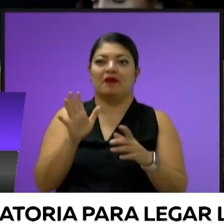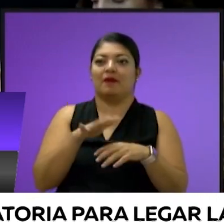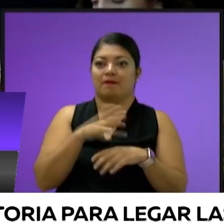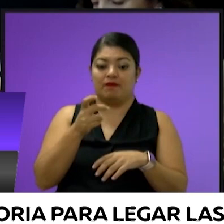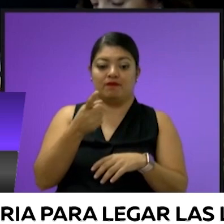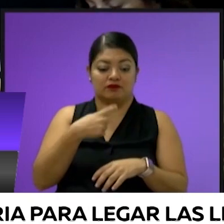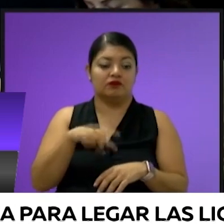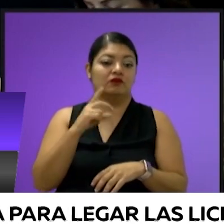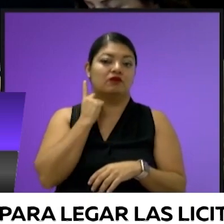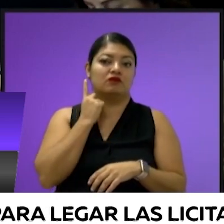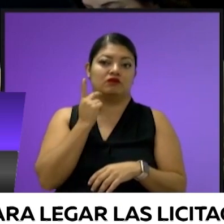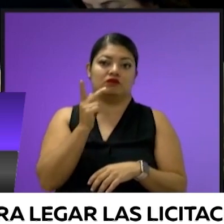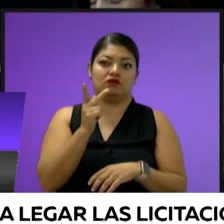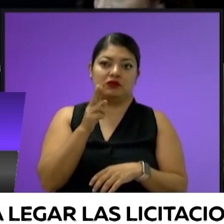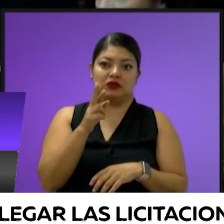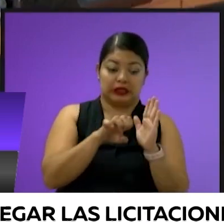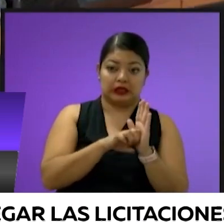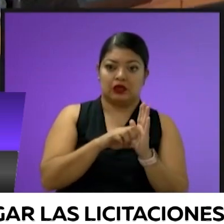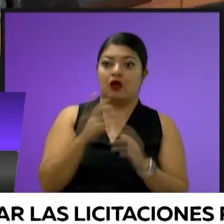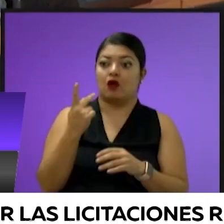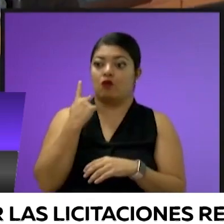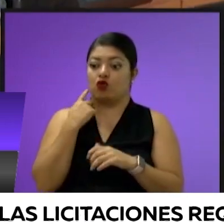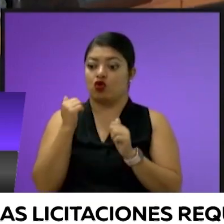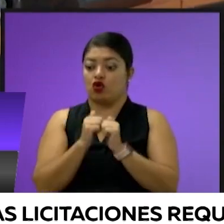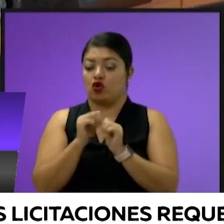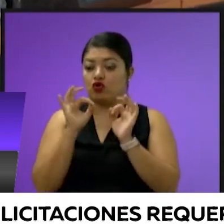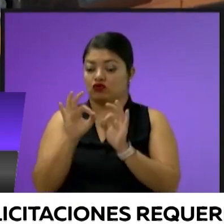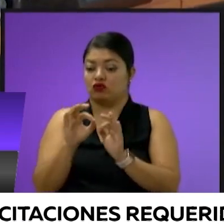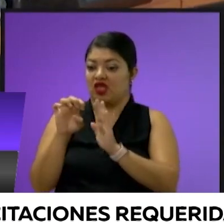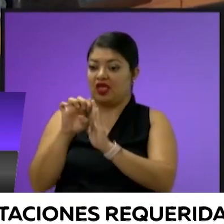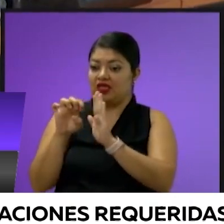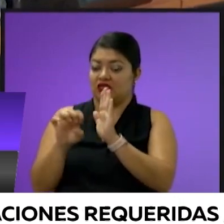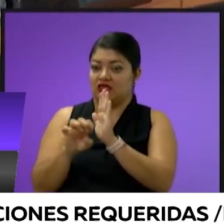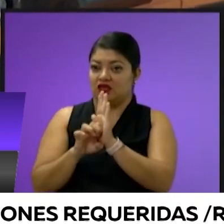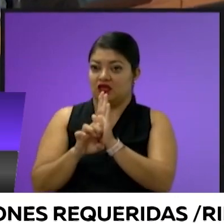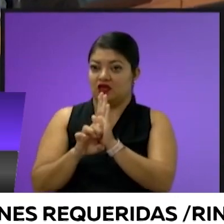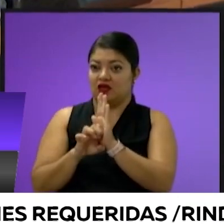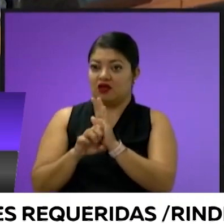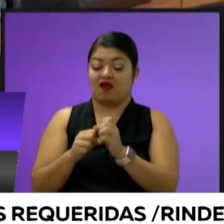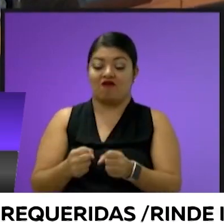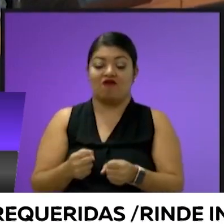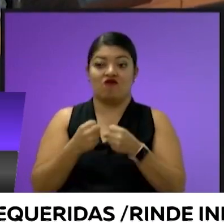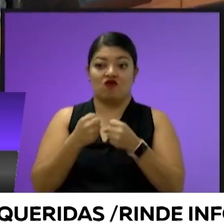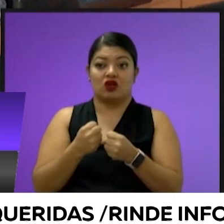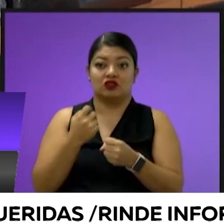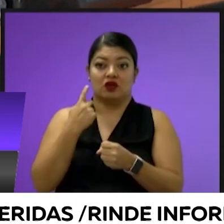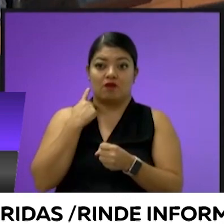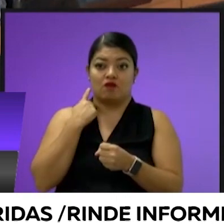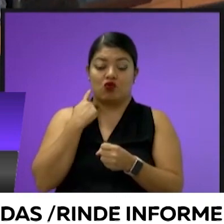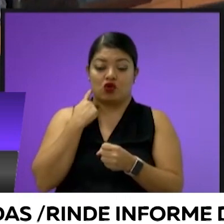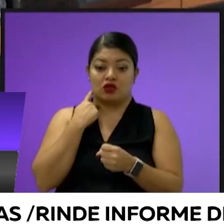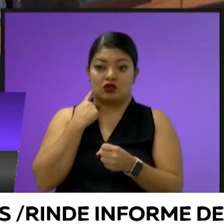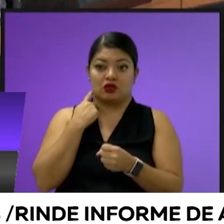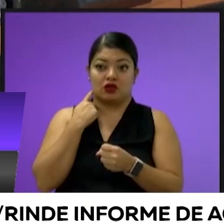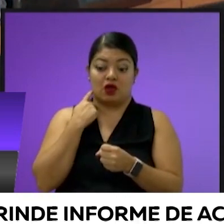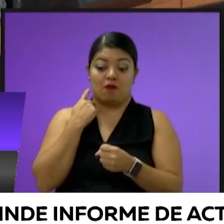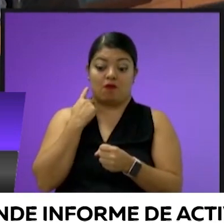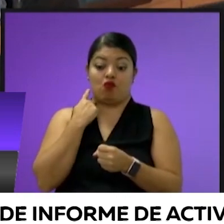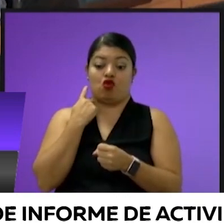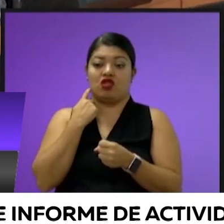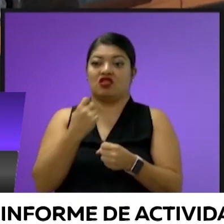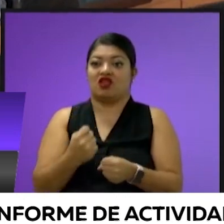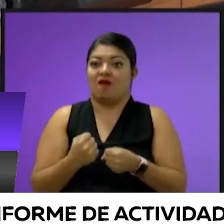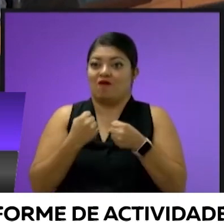de la Universidad Intercultural, además, la iniciativa del gobernador del Estado de Jalisco para reformar el artículo 15 de la